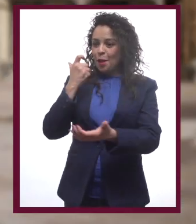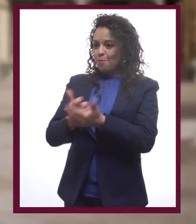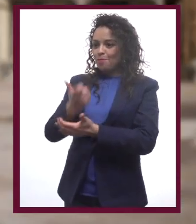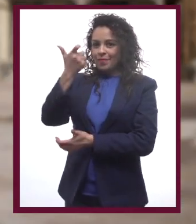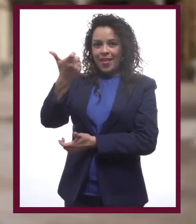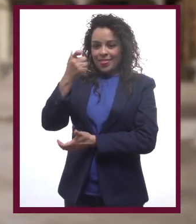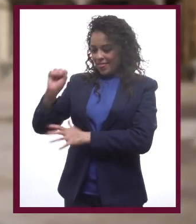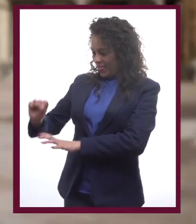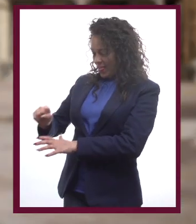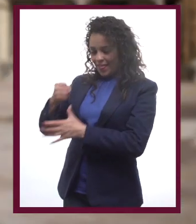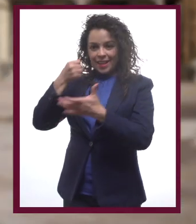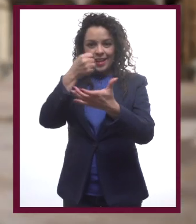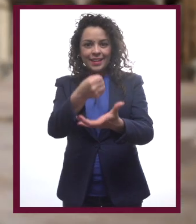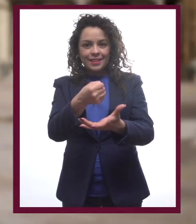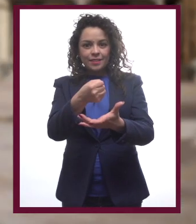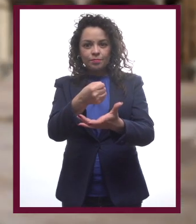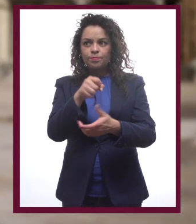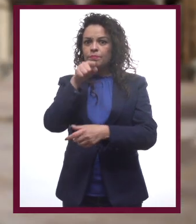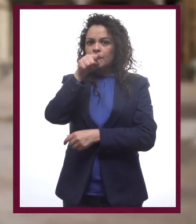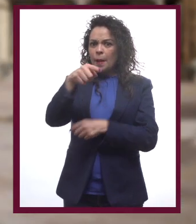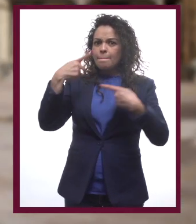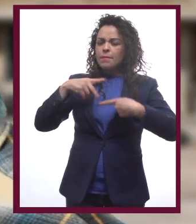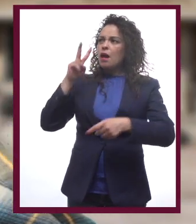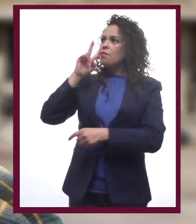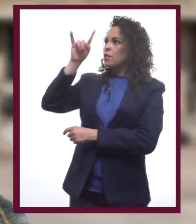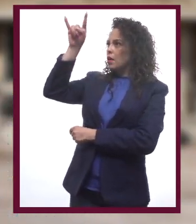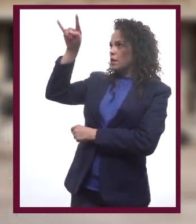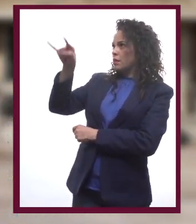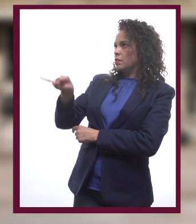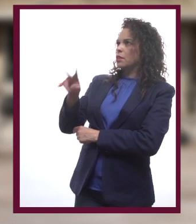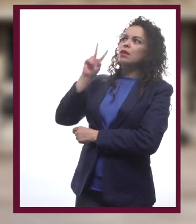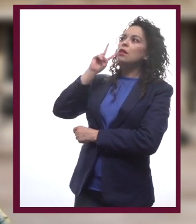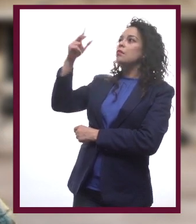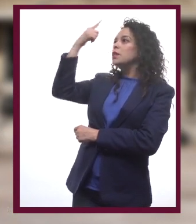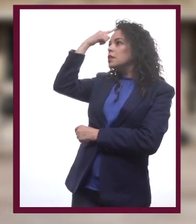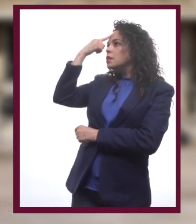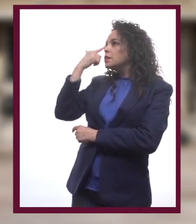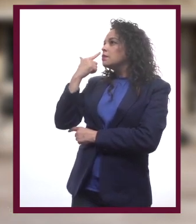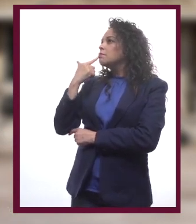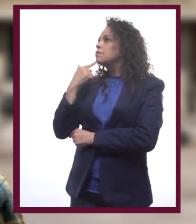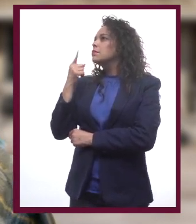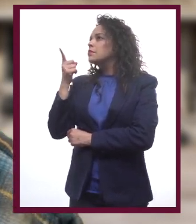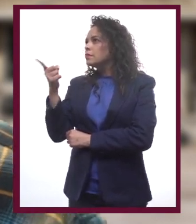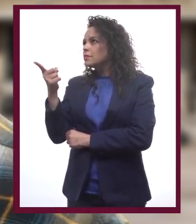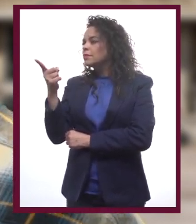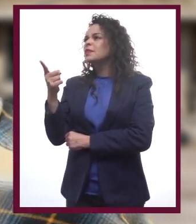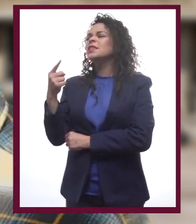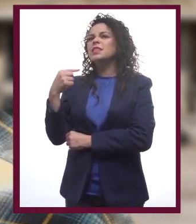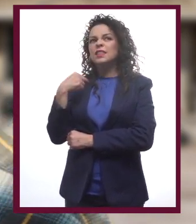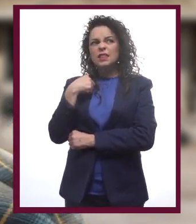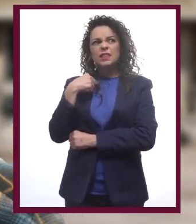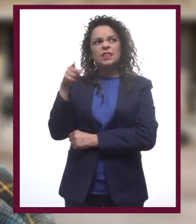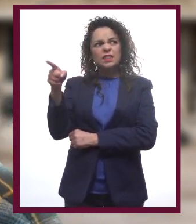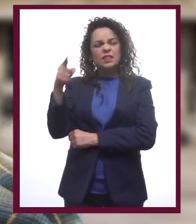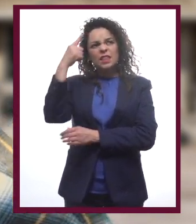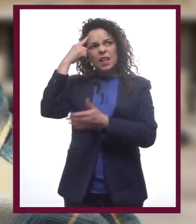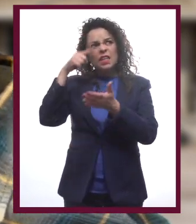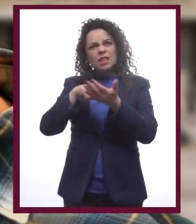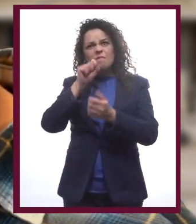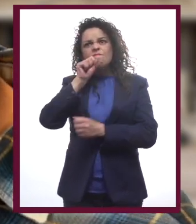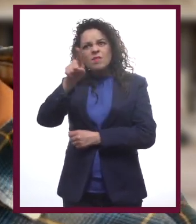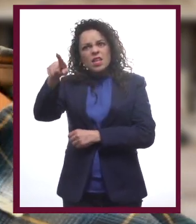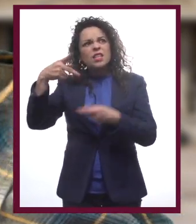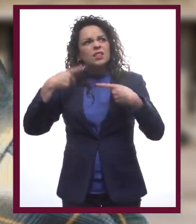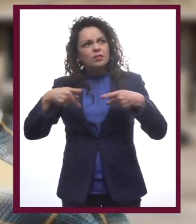recompensa. Esa persona vio el cartel y apenas recuerda el rostro del cuatrero, pero cree estar